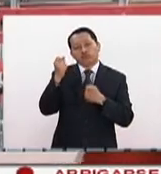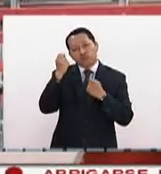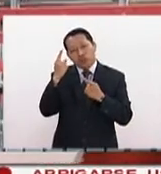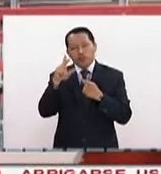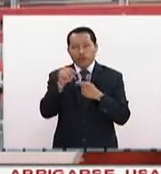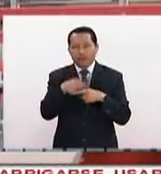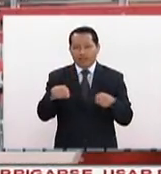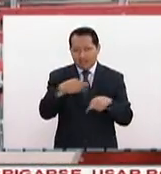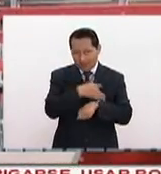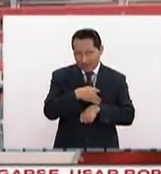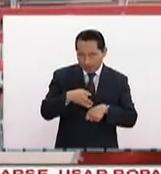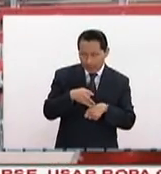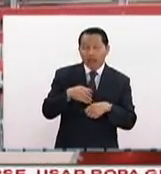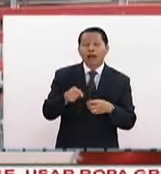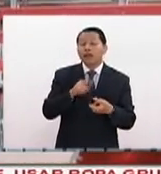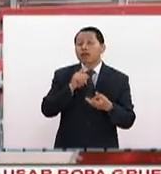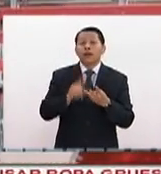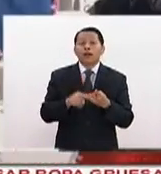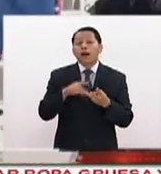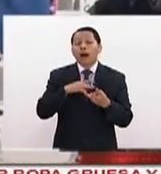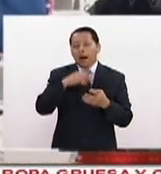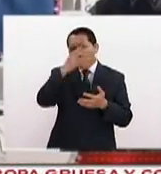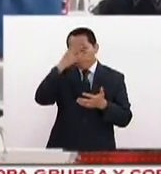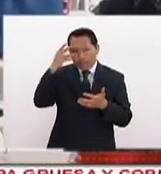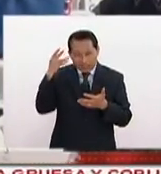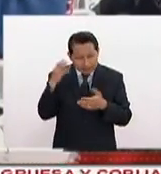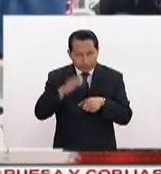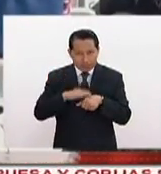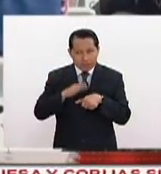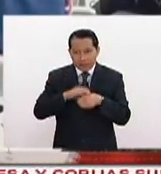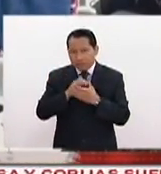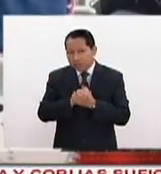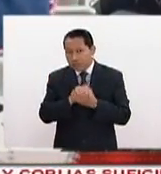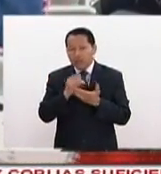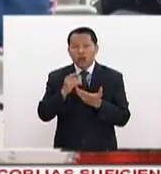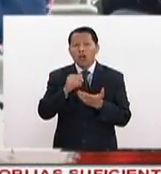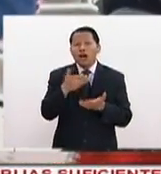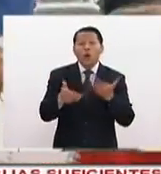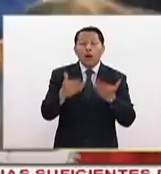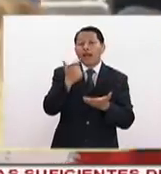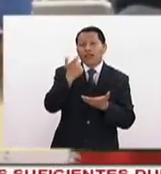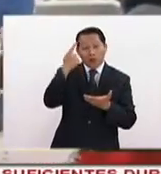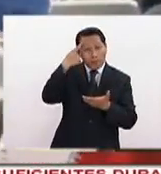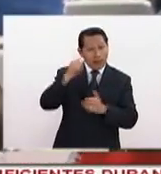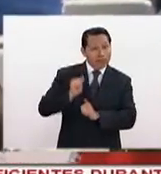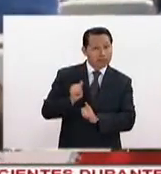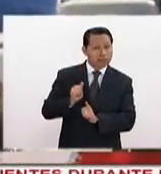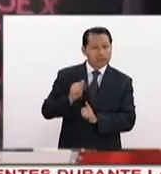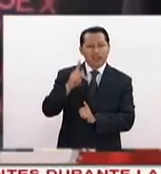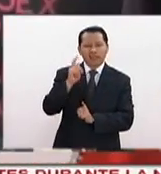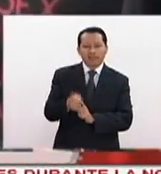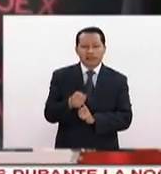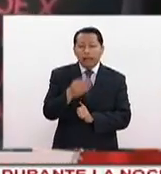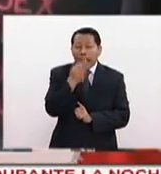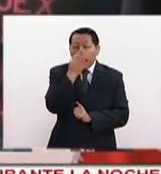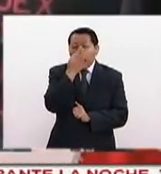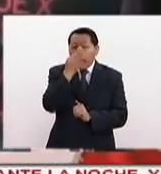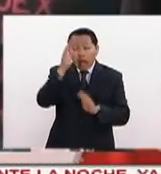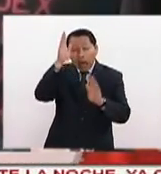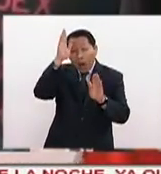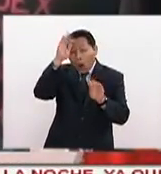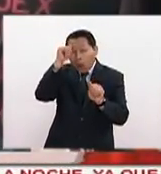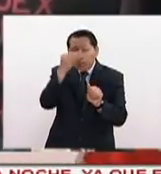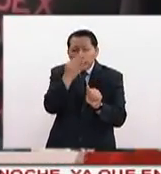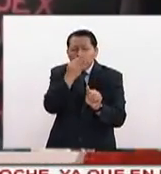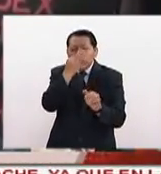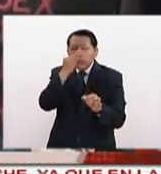familiar. Después le agregó la lotería de visas, ahora está hablando también de dinero para las Fuerzas Armadas. Es decir, cuando están a punto de llegar a un acuerdo,